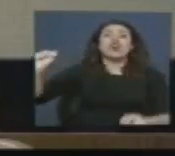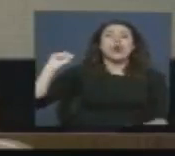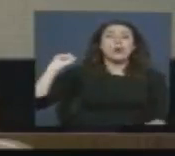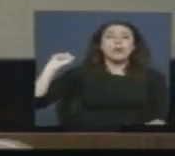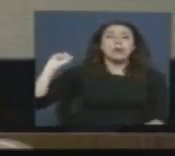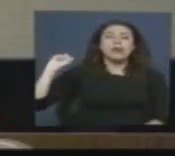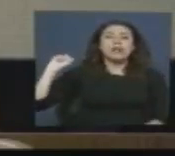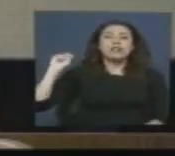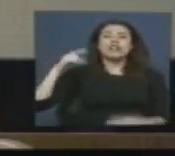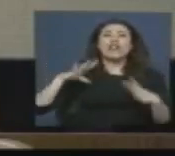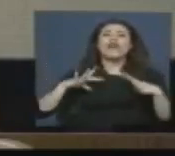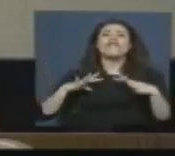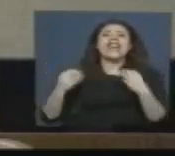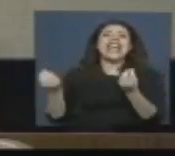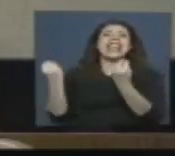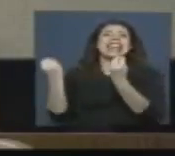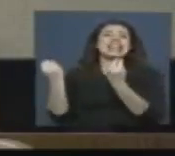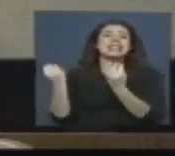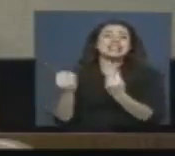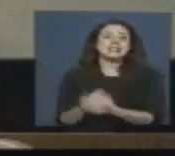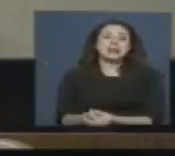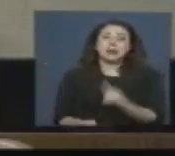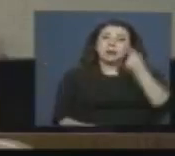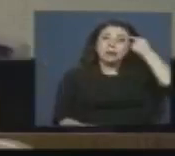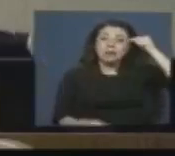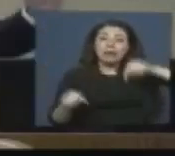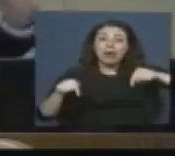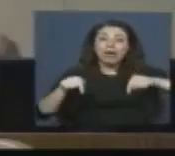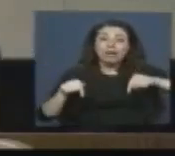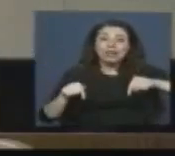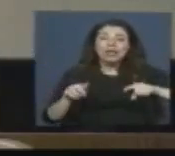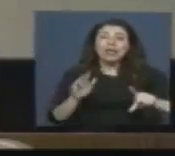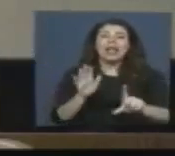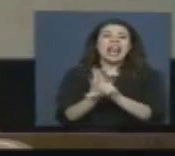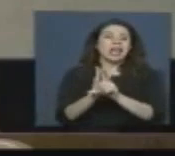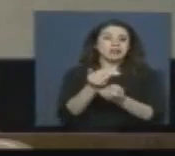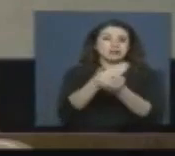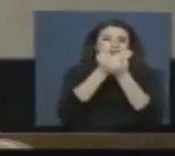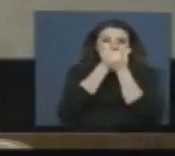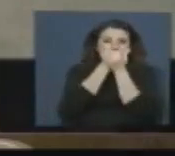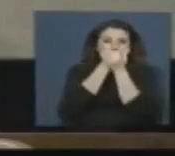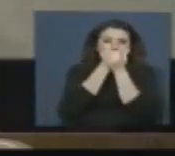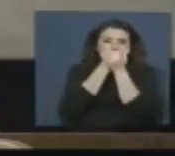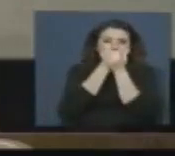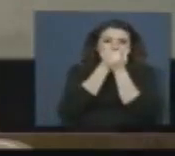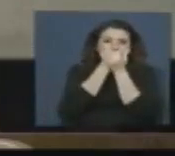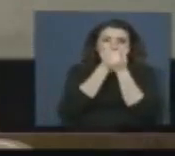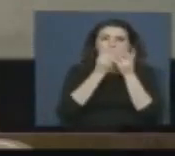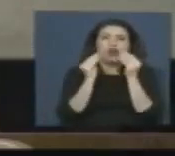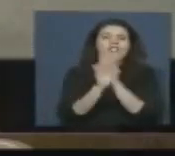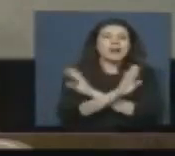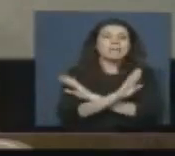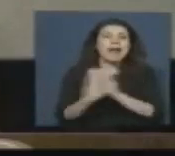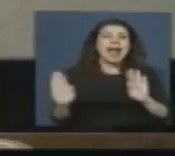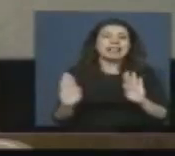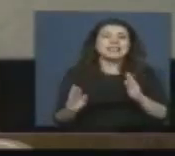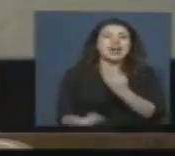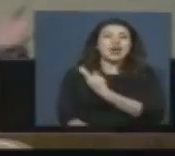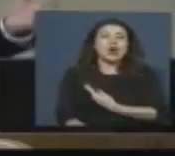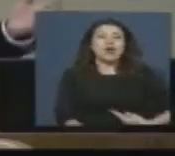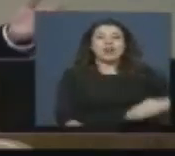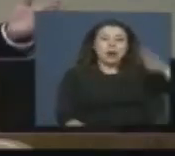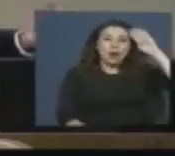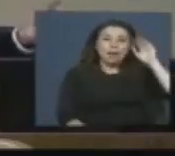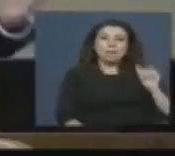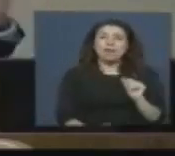mundo, felices de la vida. Pero acá, ley mordaza, para que no se hable más del gobierno militar.